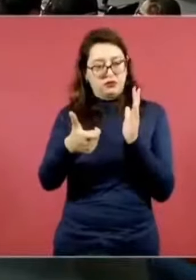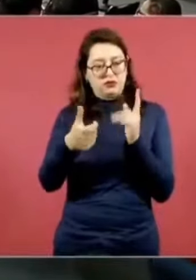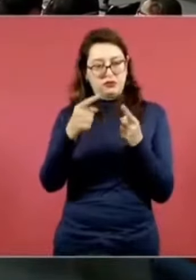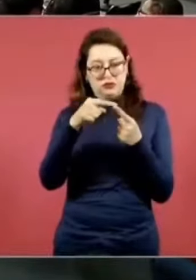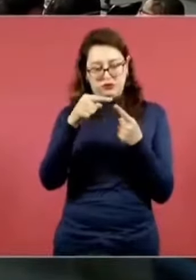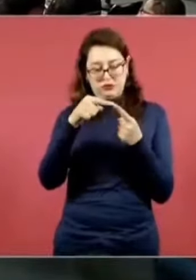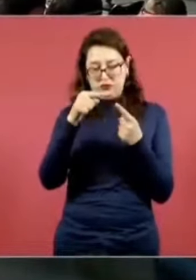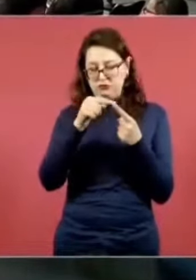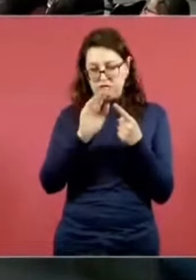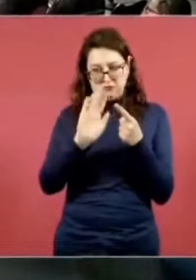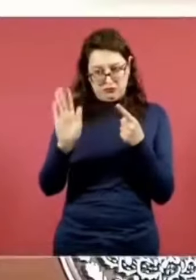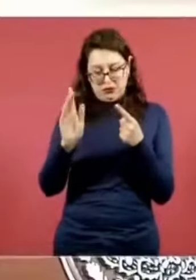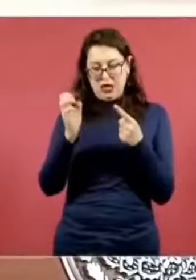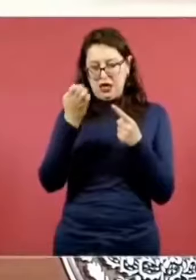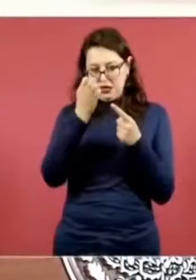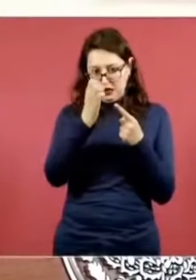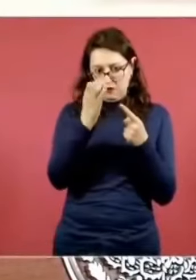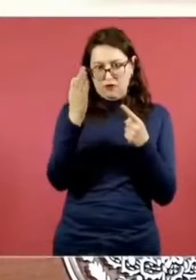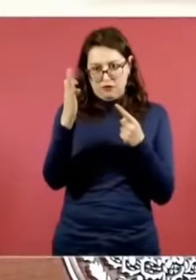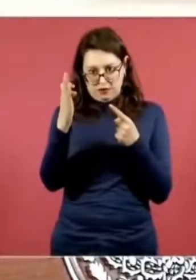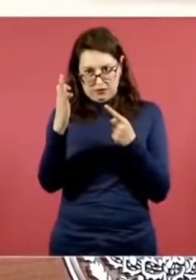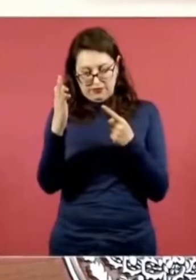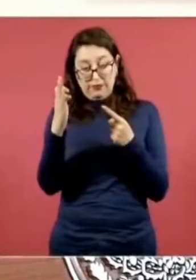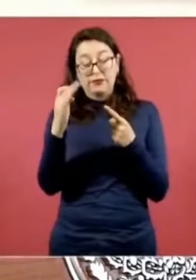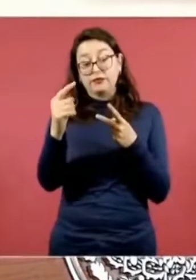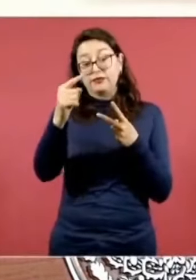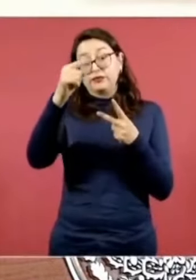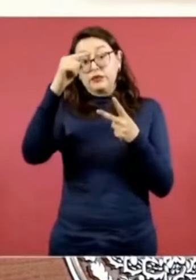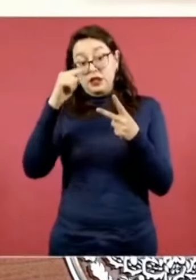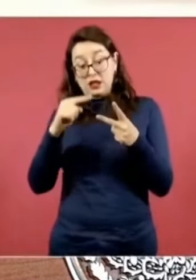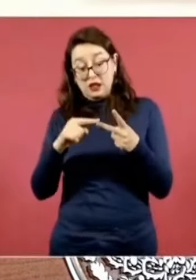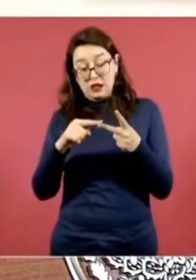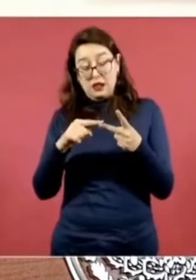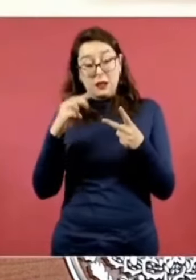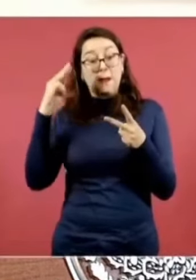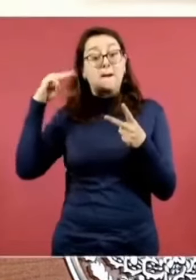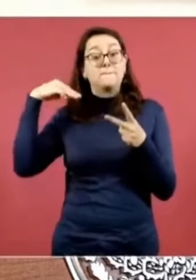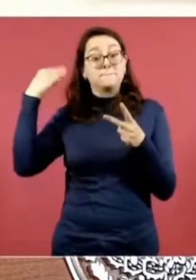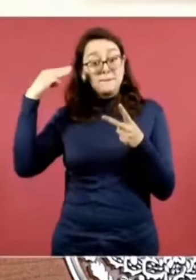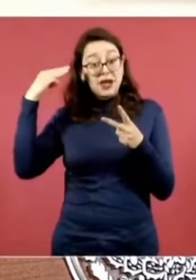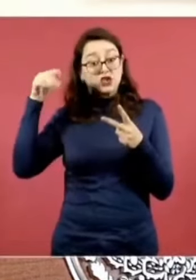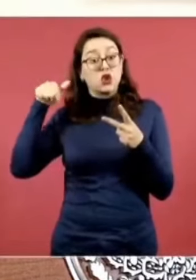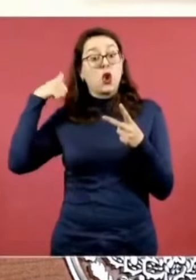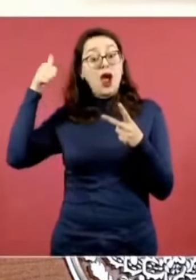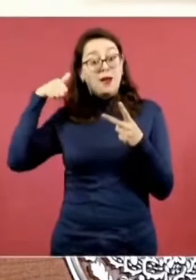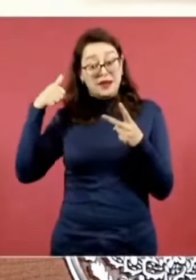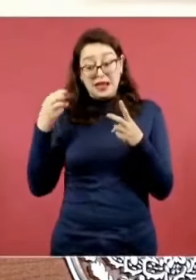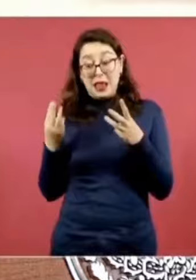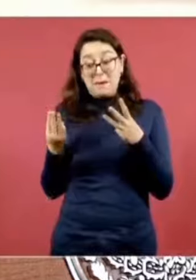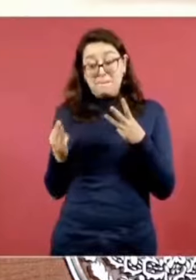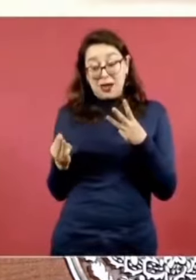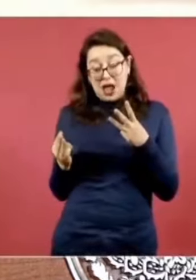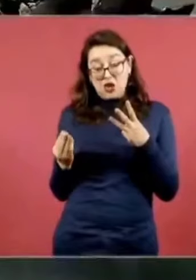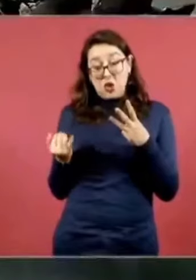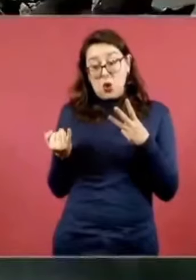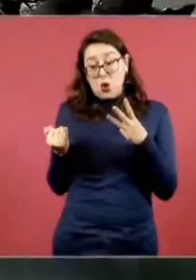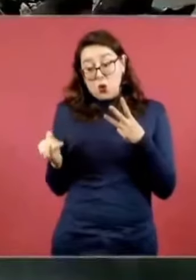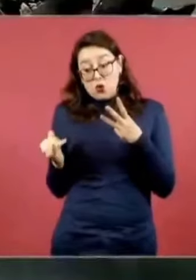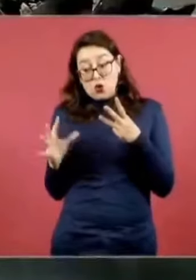adulto mayor, pero luego ya marzo, abril, mayo, junio, son dos